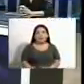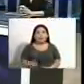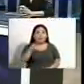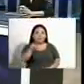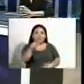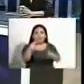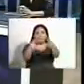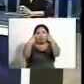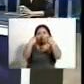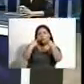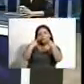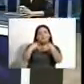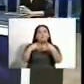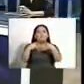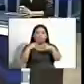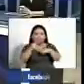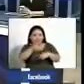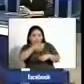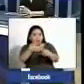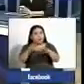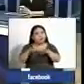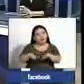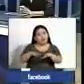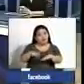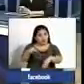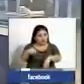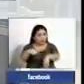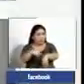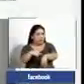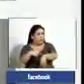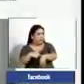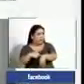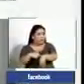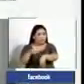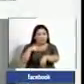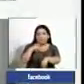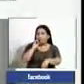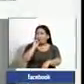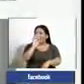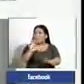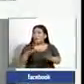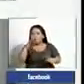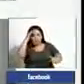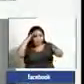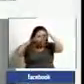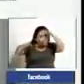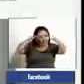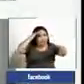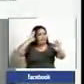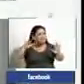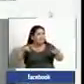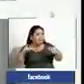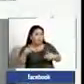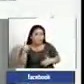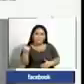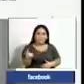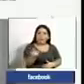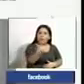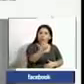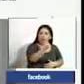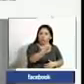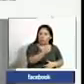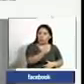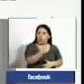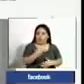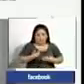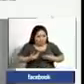Gracias por continuar informándose con Noticiero Hechos. A esta hora le queremos mandar pues, un saludo muy cordial a todos esos héroes que no utilizan